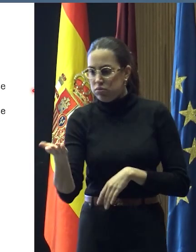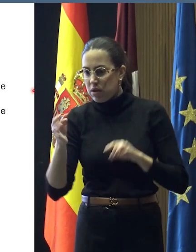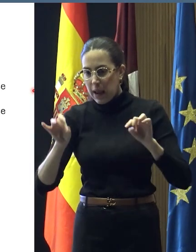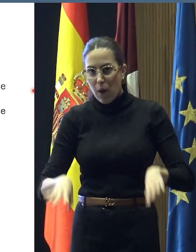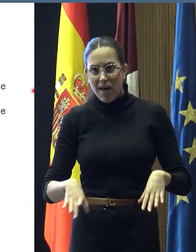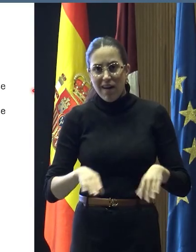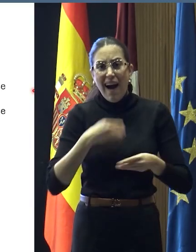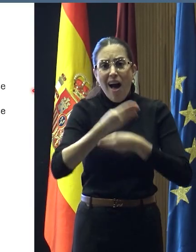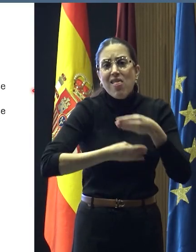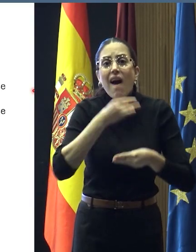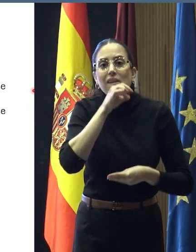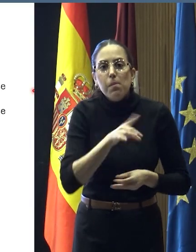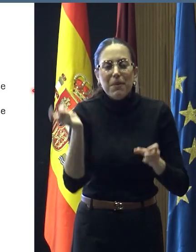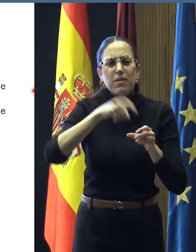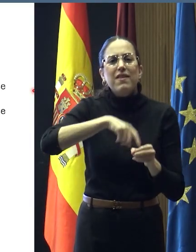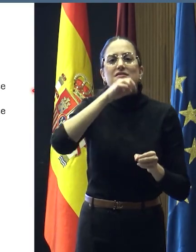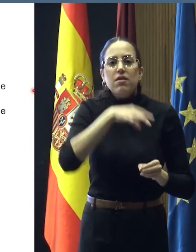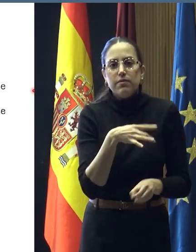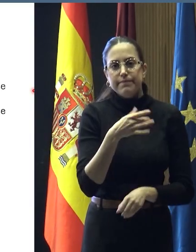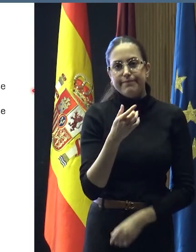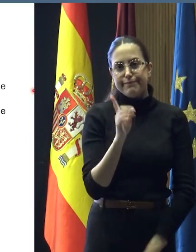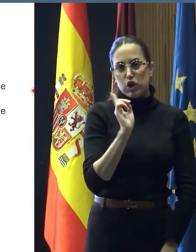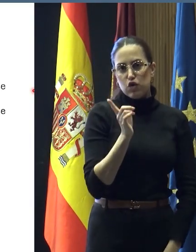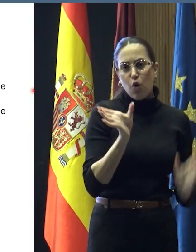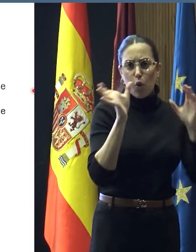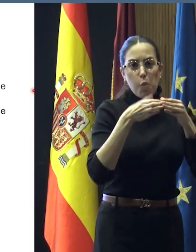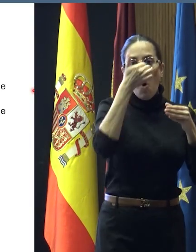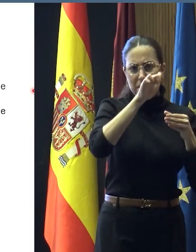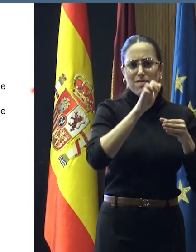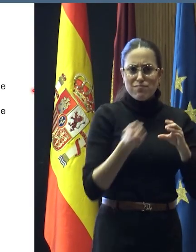se hacían solo con poblaciones de hombres.